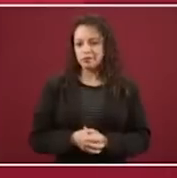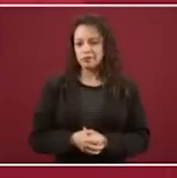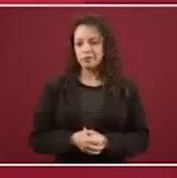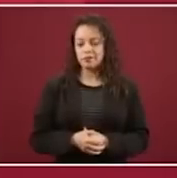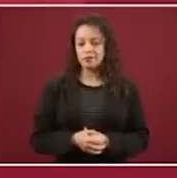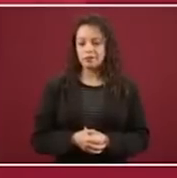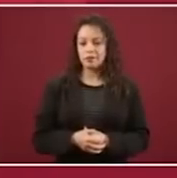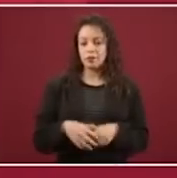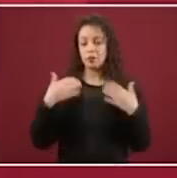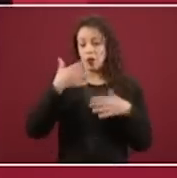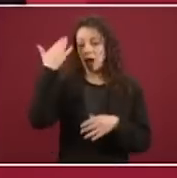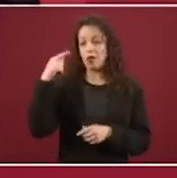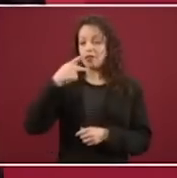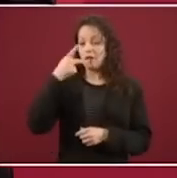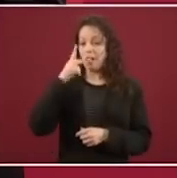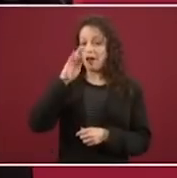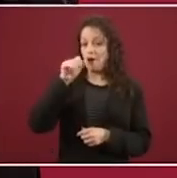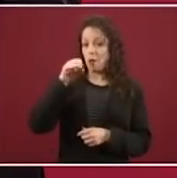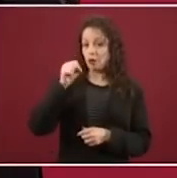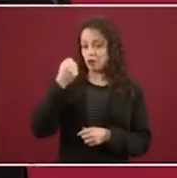aquella frase: la economía